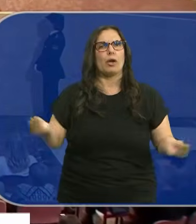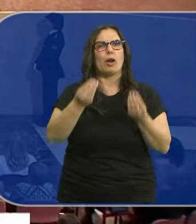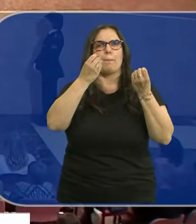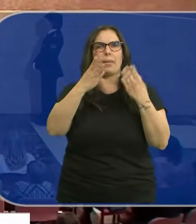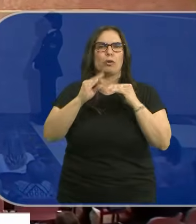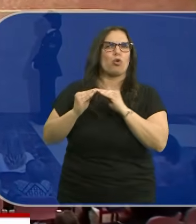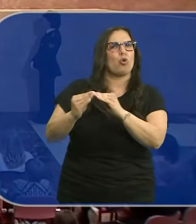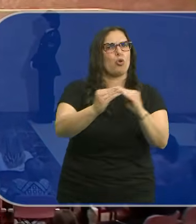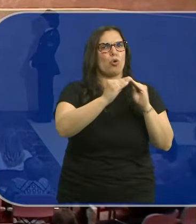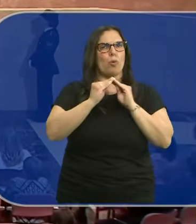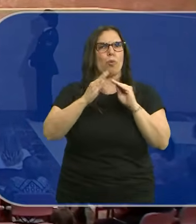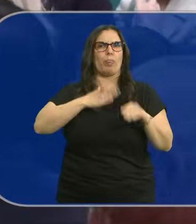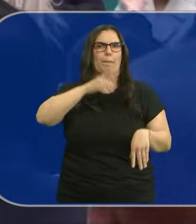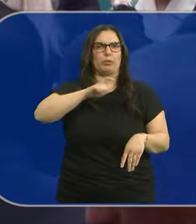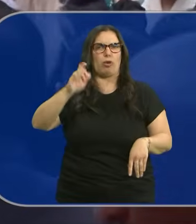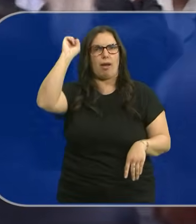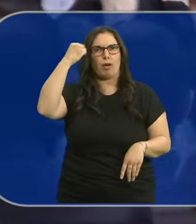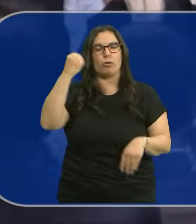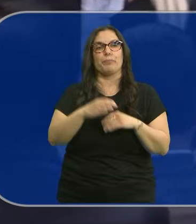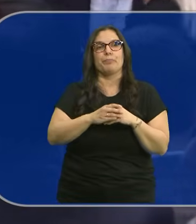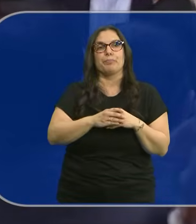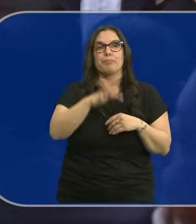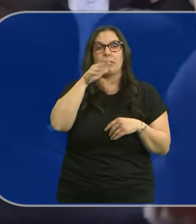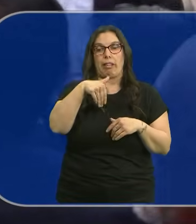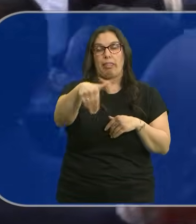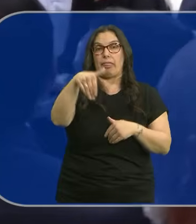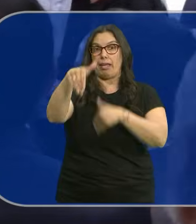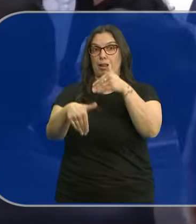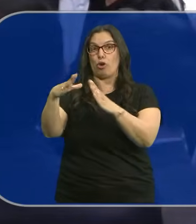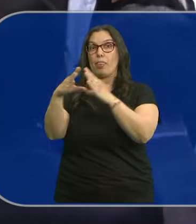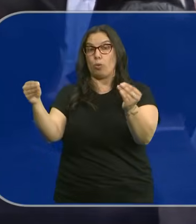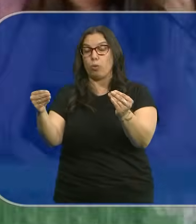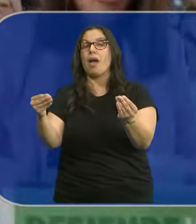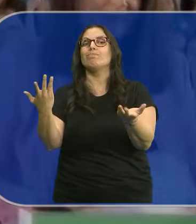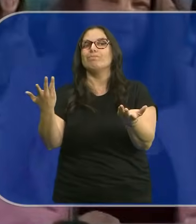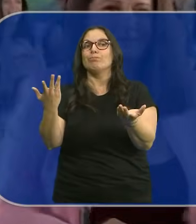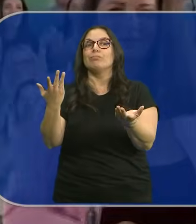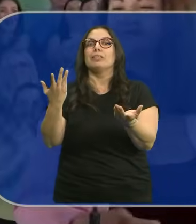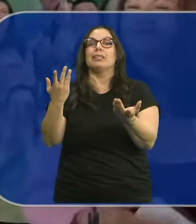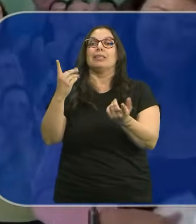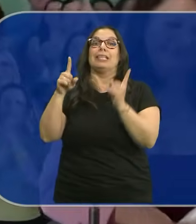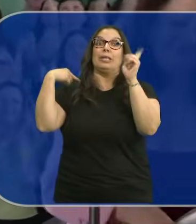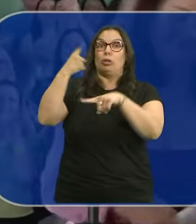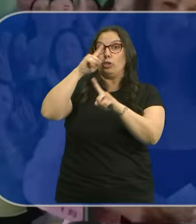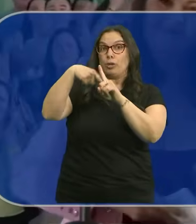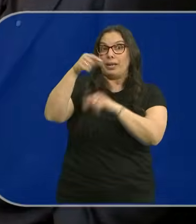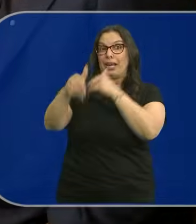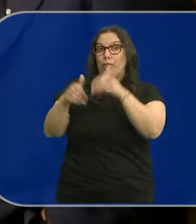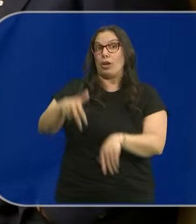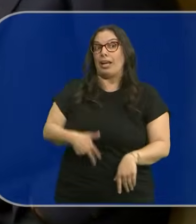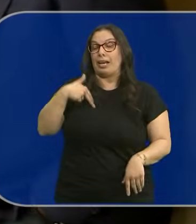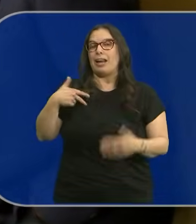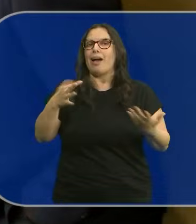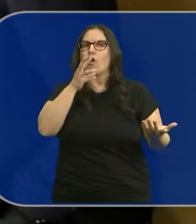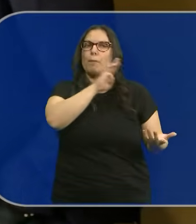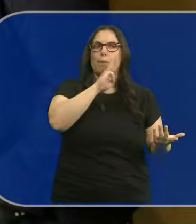bien común de los aragoneses. Ahora, con las elecciones andaluzas en el horizonte, el último gran test antes de las generales del 2027, tanto